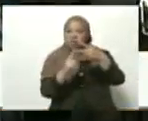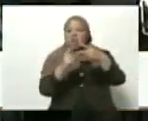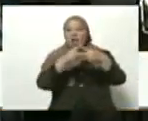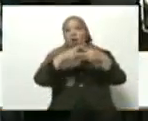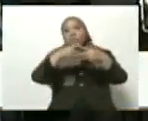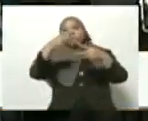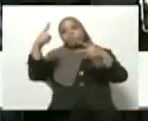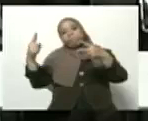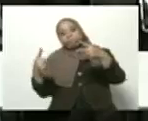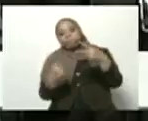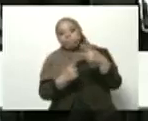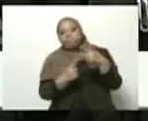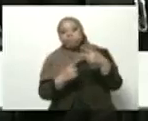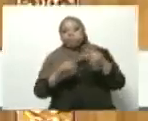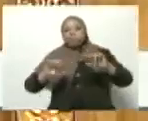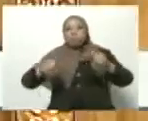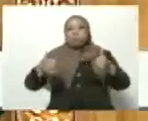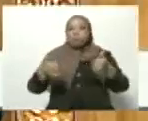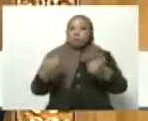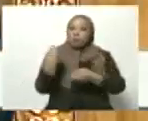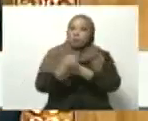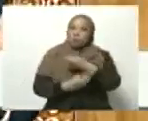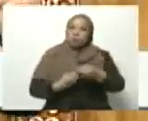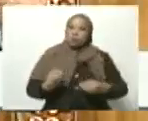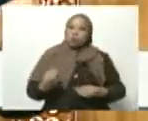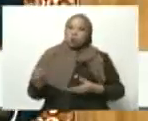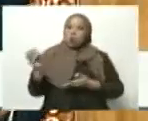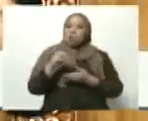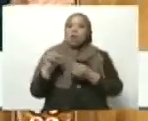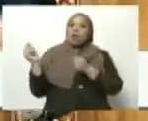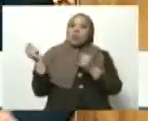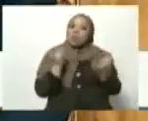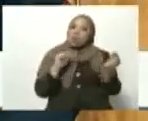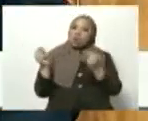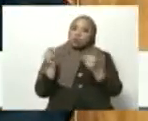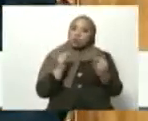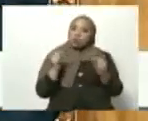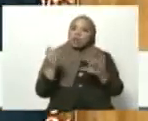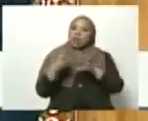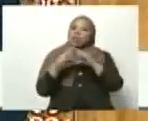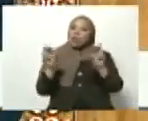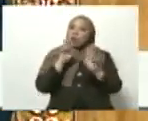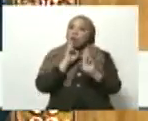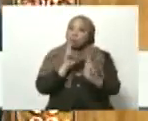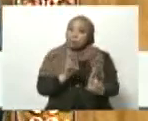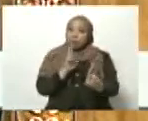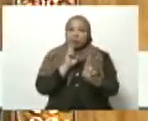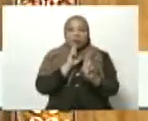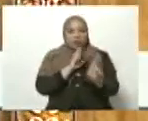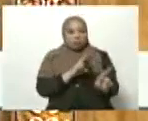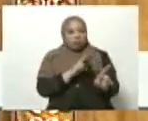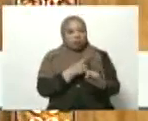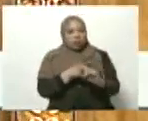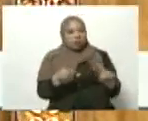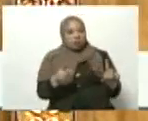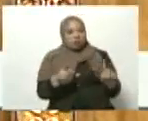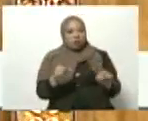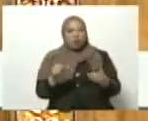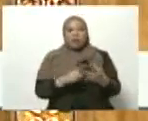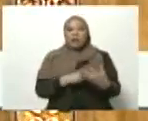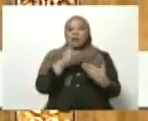que lo eliminaron, sino vamos a hacer reunirnos, vamos a volver a discutir y vamos a tener respuesta a todos esos puntos. Luego, un siguiente